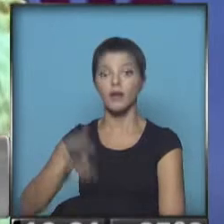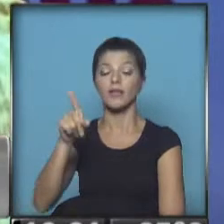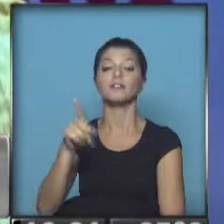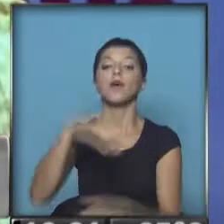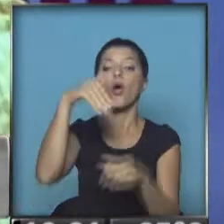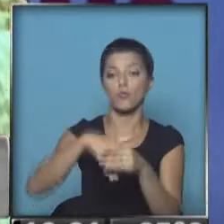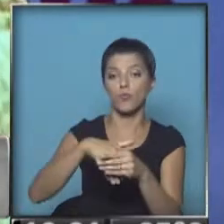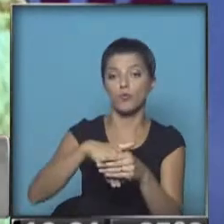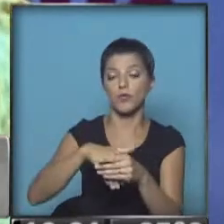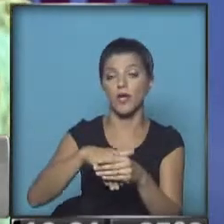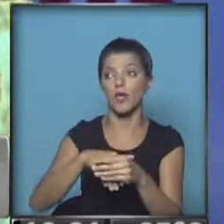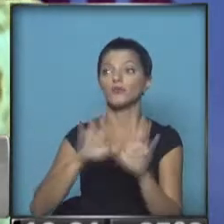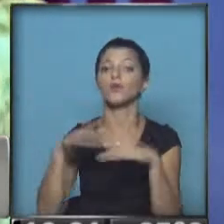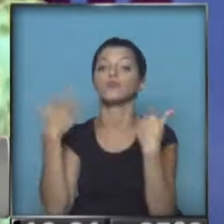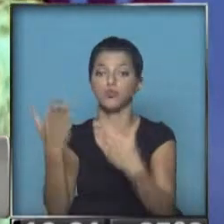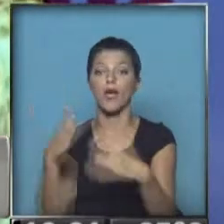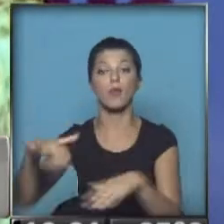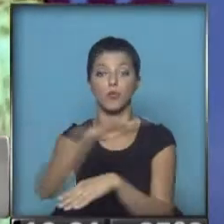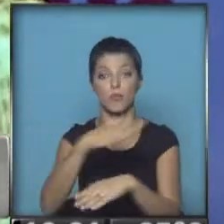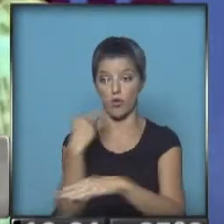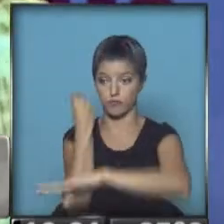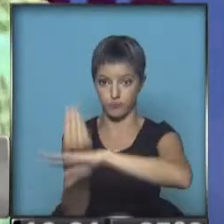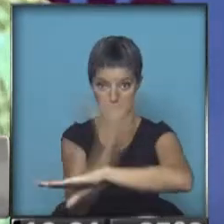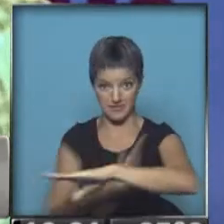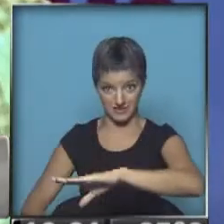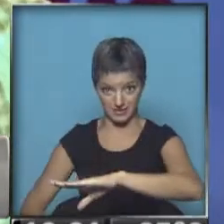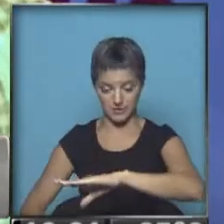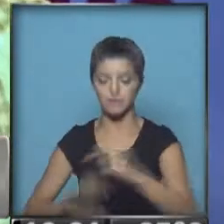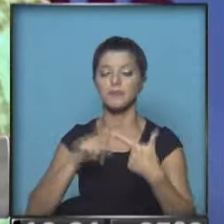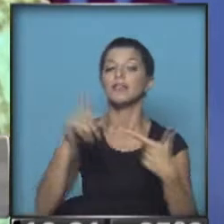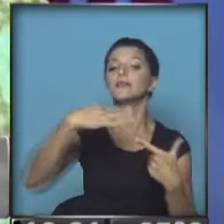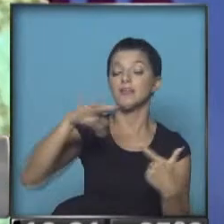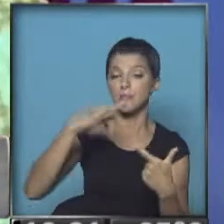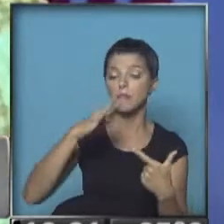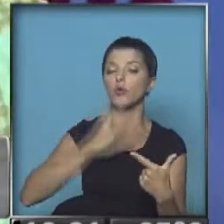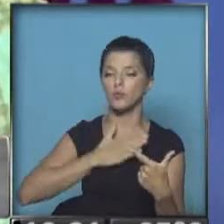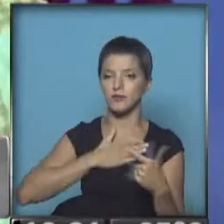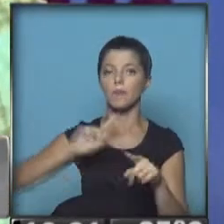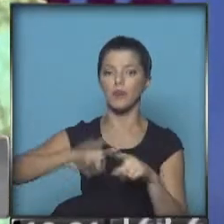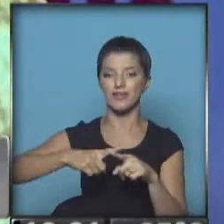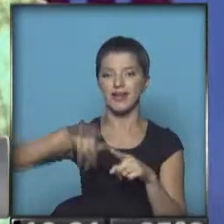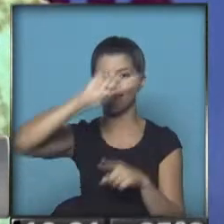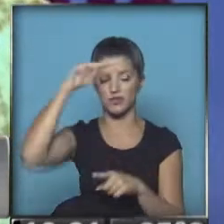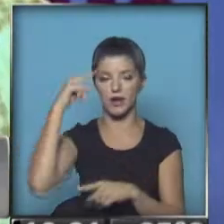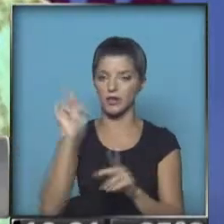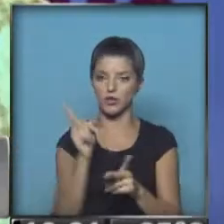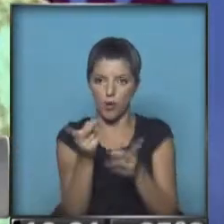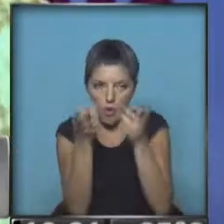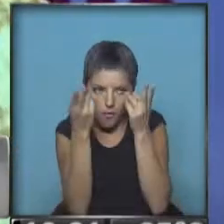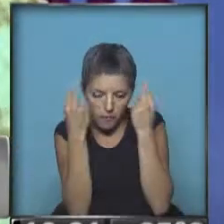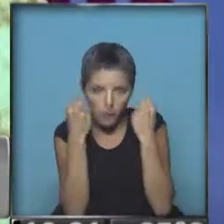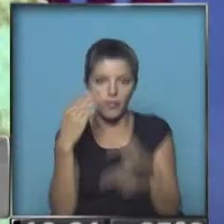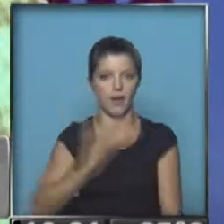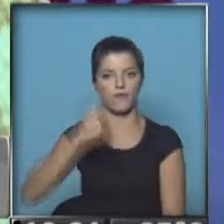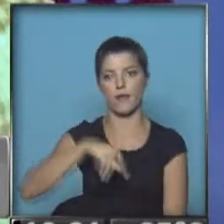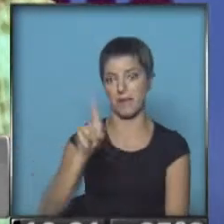votada mayoritariamente por el pueblo, si tenemos que tener nuestras propias políticas nacionales sin subordinación a los dictados del Fondo